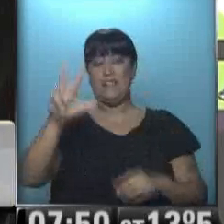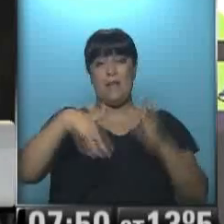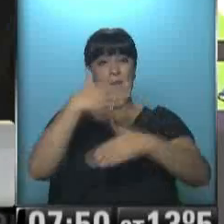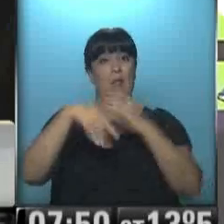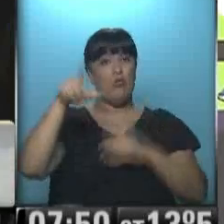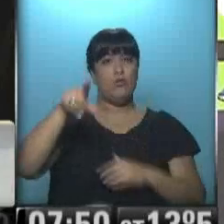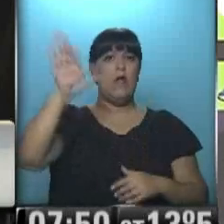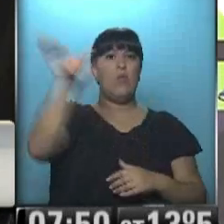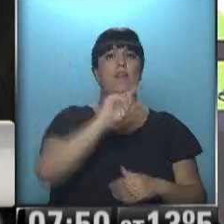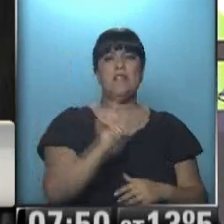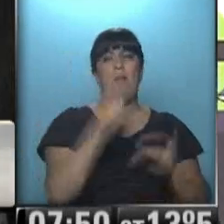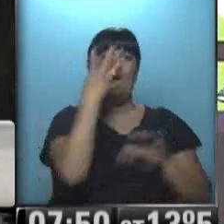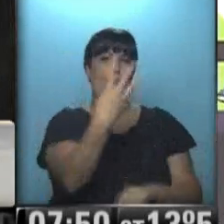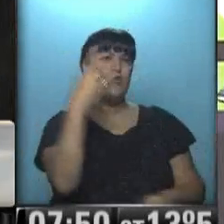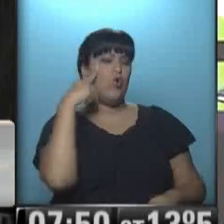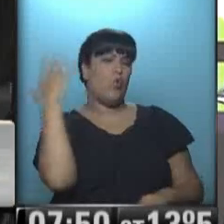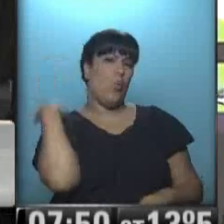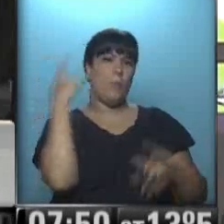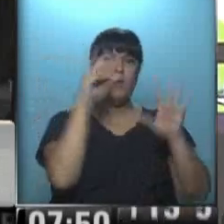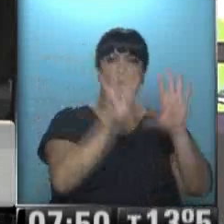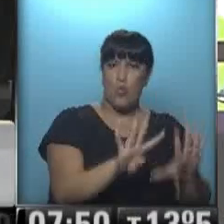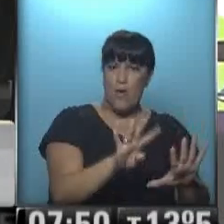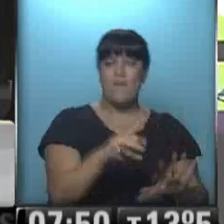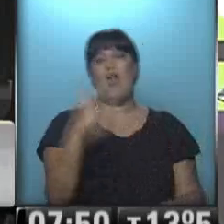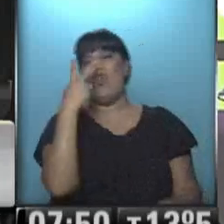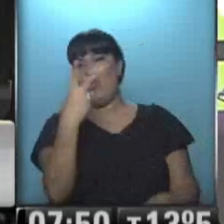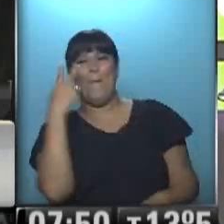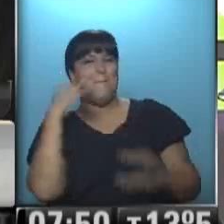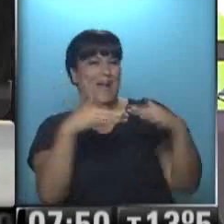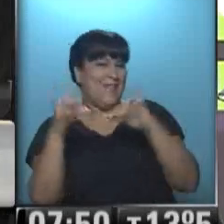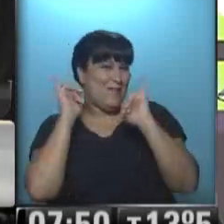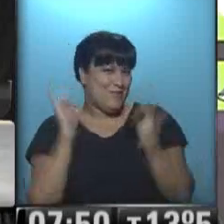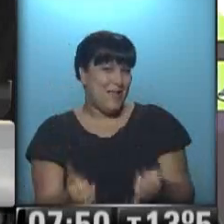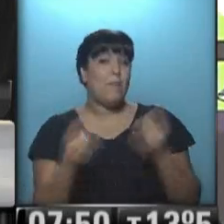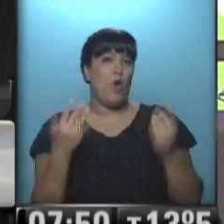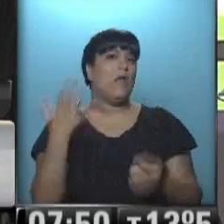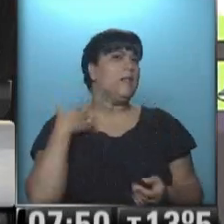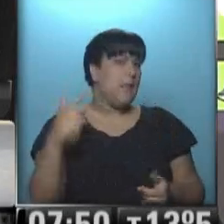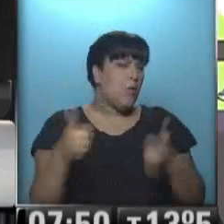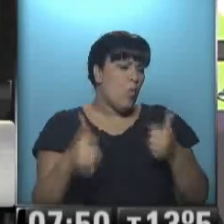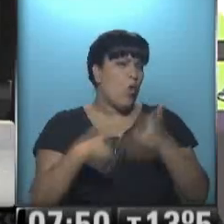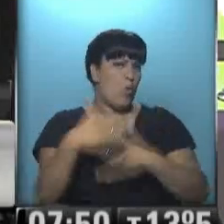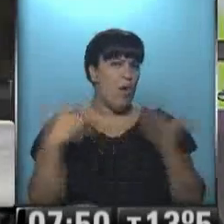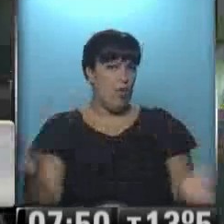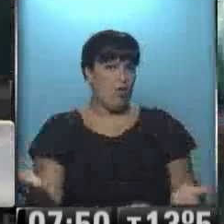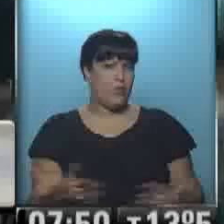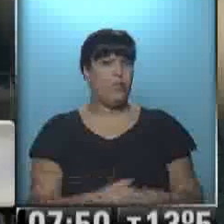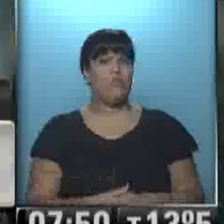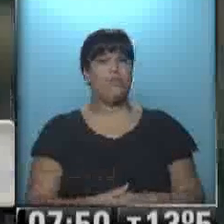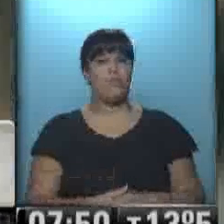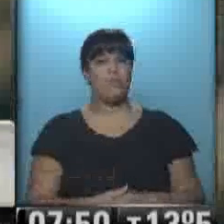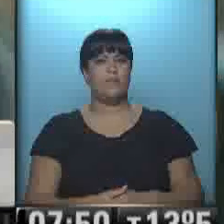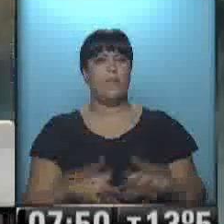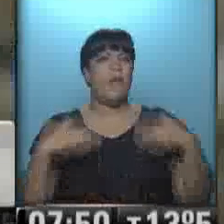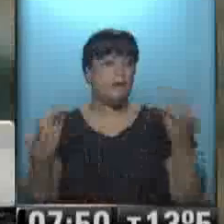citar cuatro número 9, pero sí para una gira de dos partidos, sobre todo teniendo en cuenta que Carlos Tevez es muy buen jugador. Entonces, bueno, eso, por eso